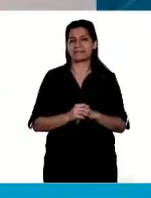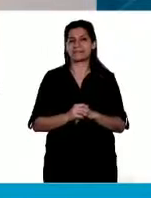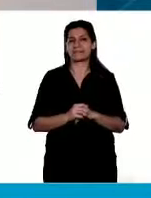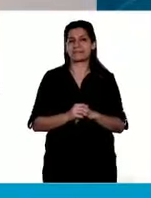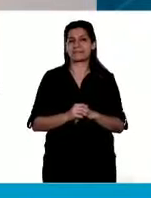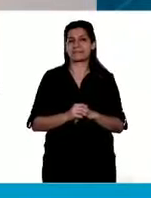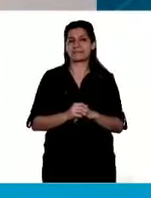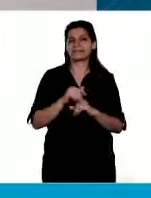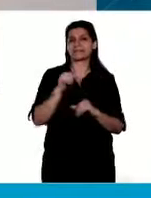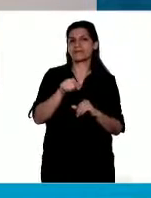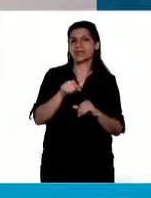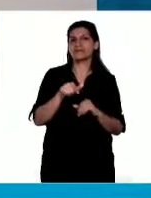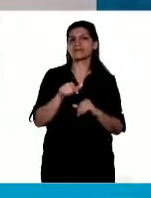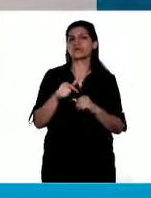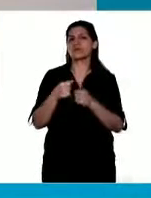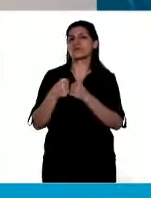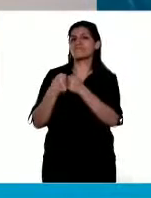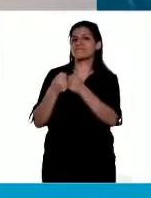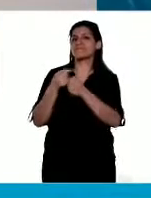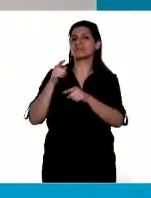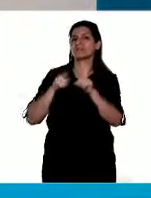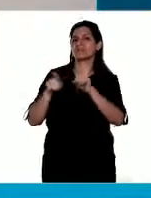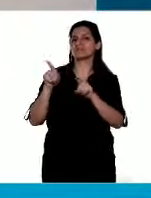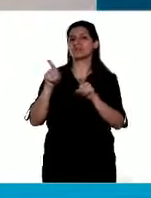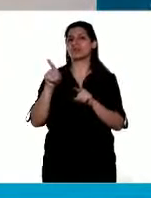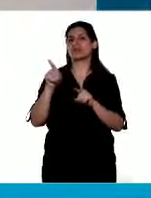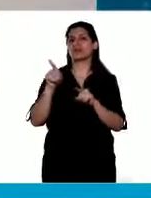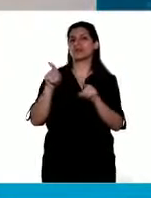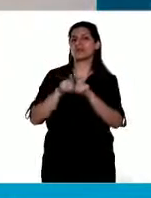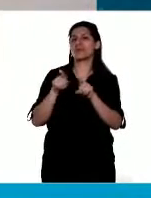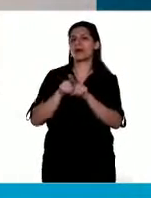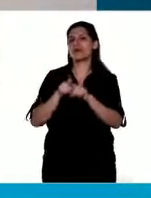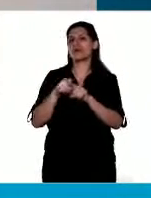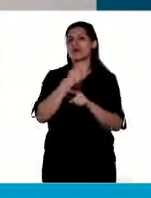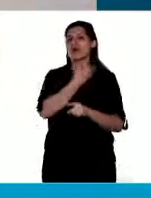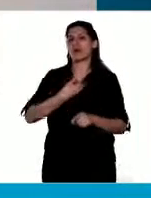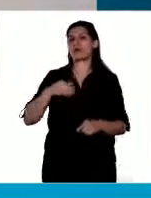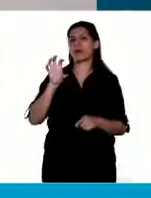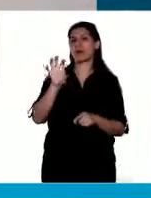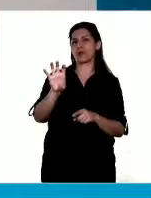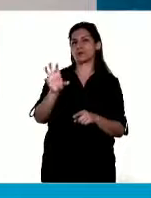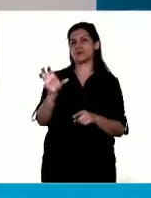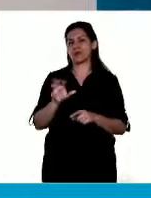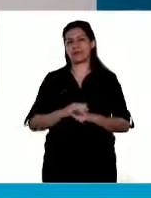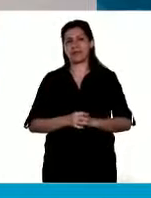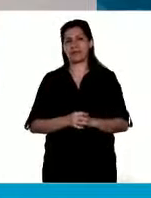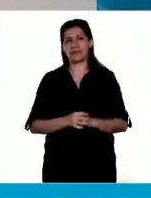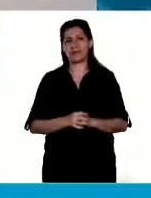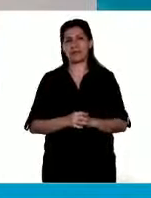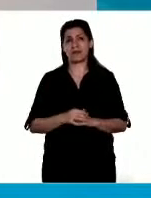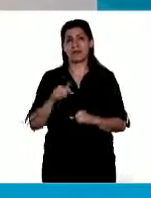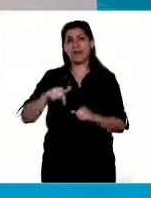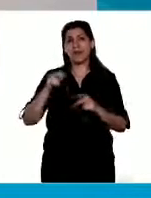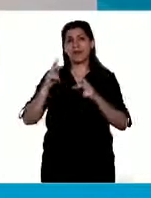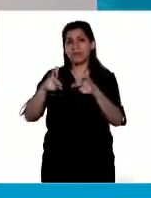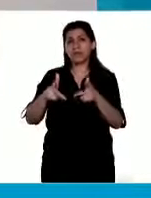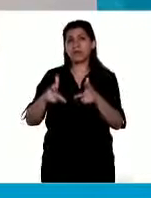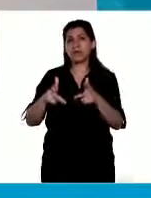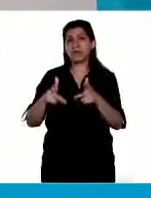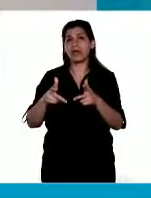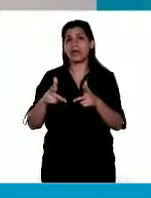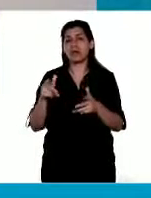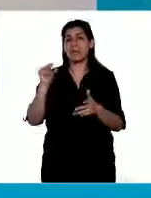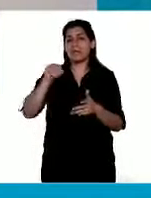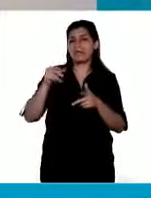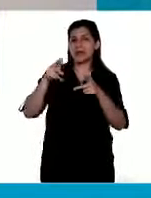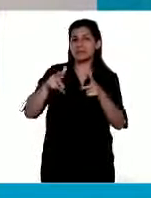con sintonía y en coordinación con el gobierno provincial. He aquí, y vuelvo a lo que dije recién como un aporte desde mi